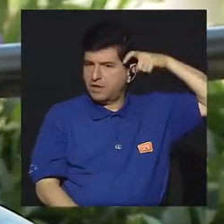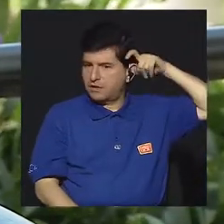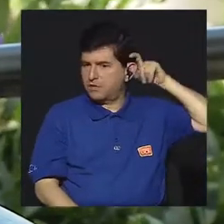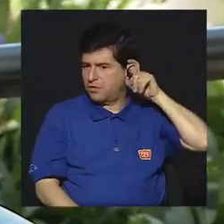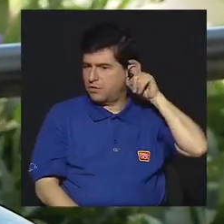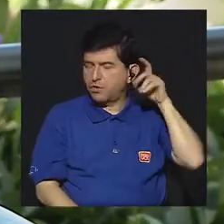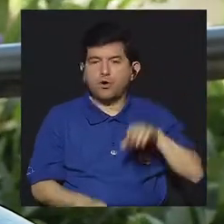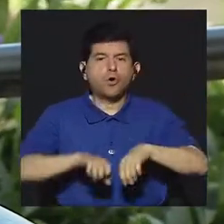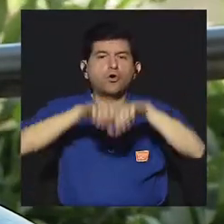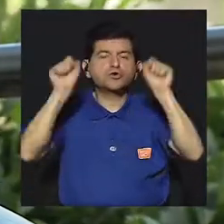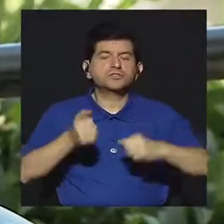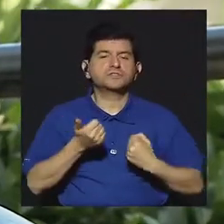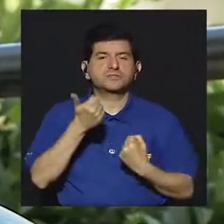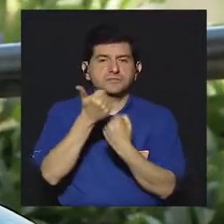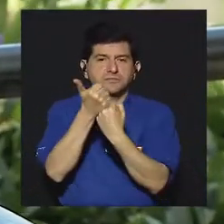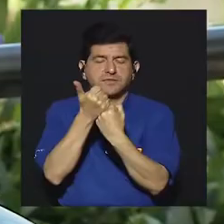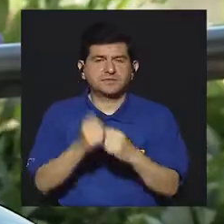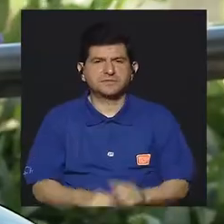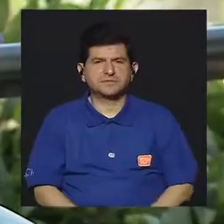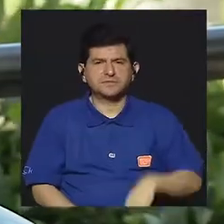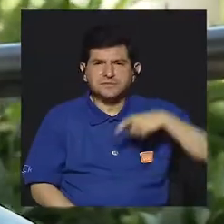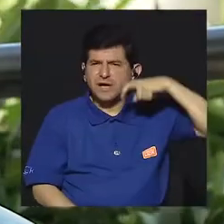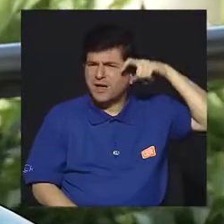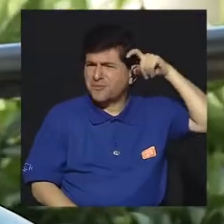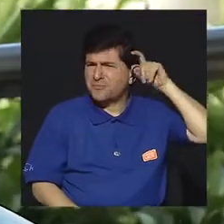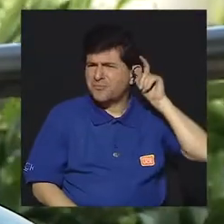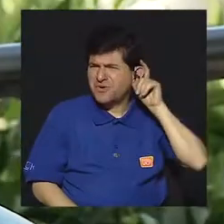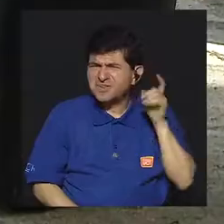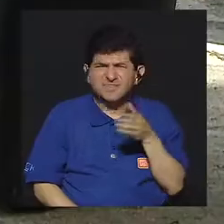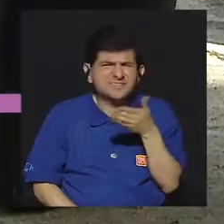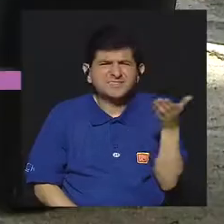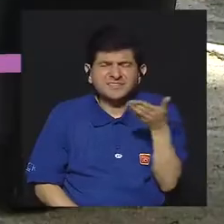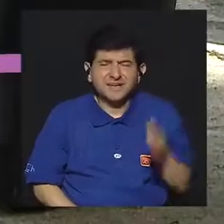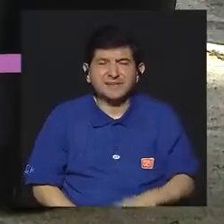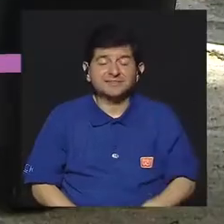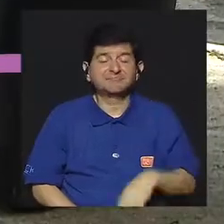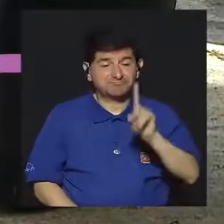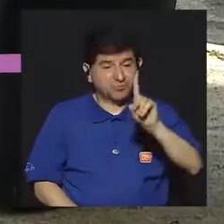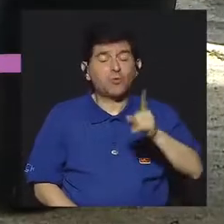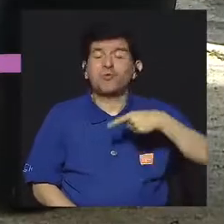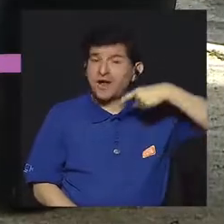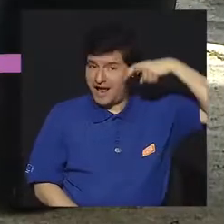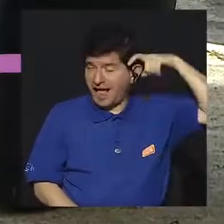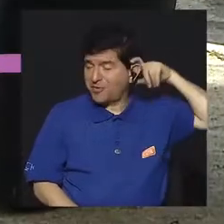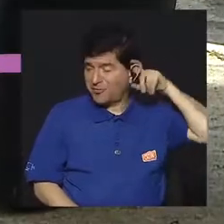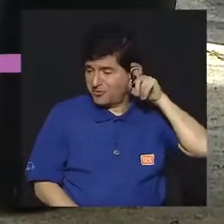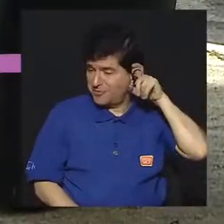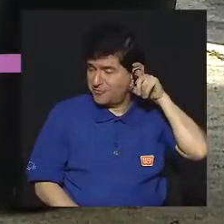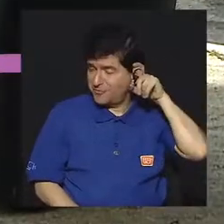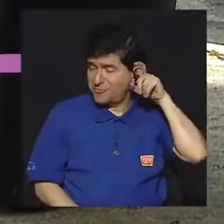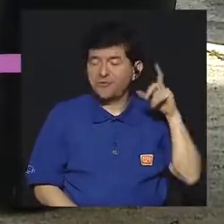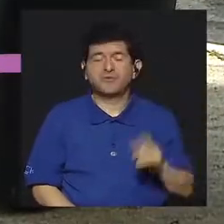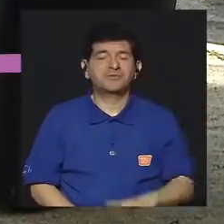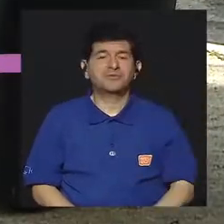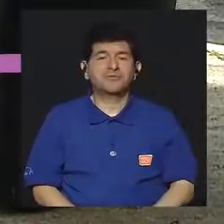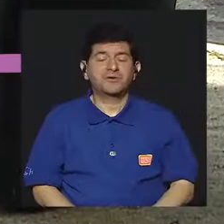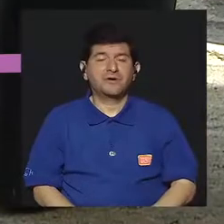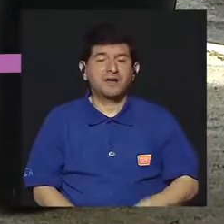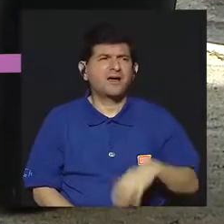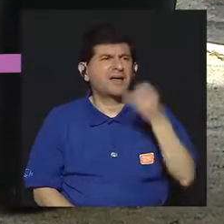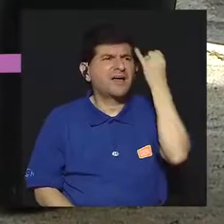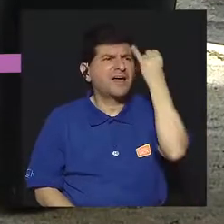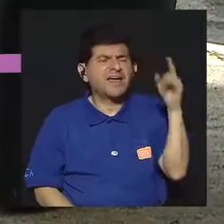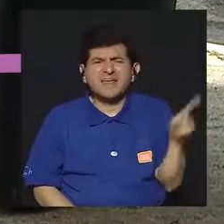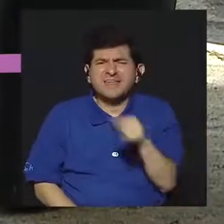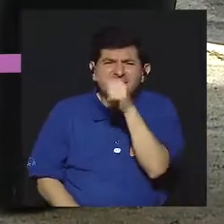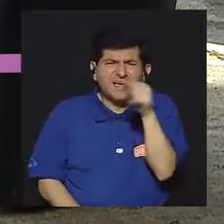prótesis auditiva o sistemas de ayuda. Perdón, ¿una prótesis auditiva que son audífonos? Audífonos. Exactamente, son audífonos. Hay que